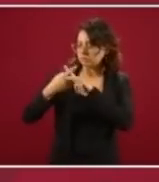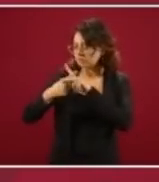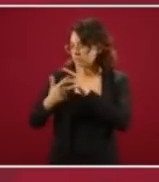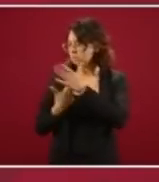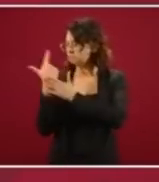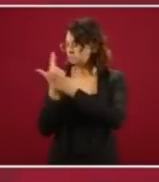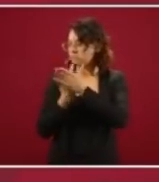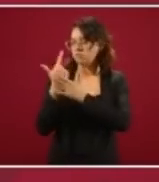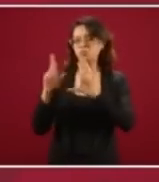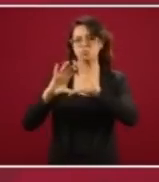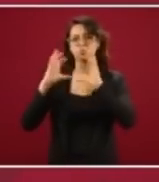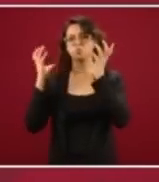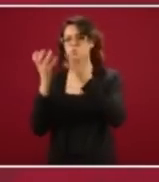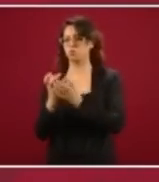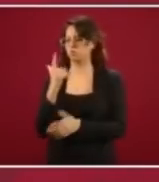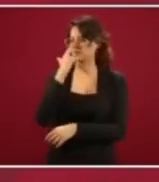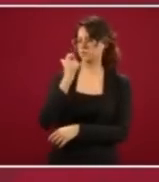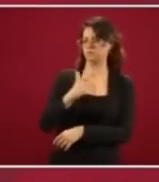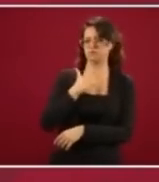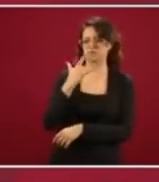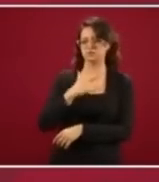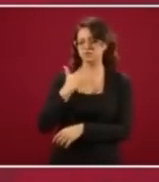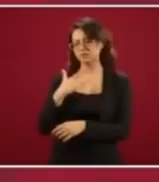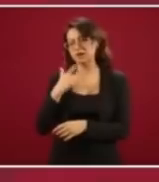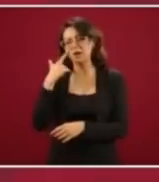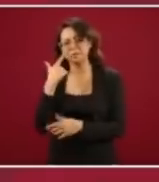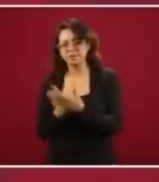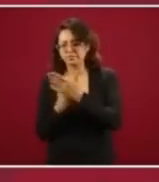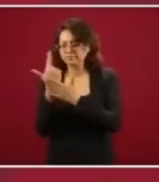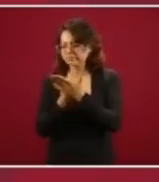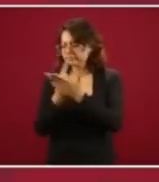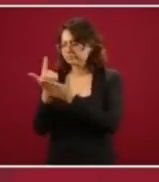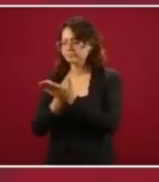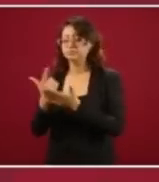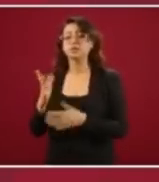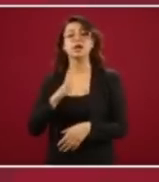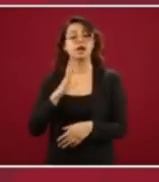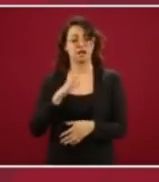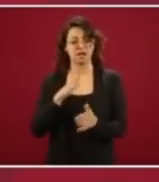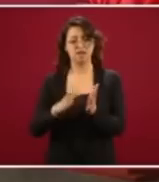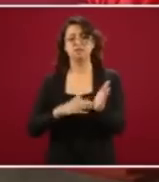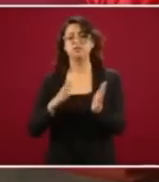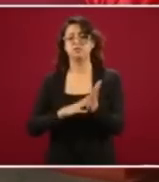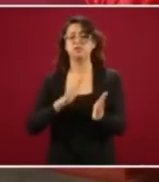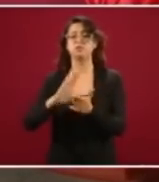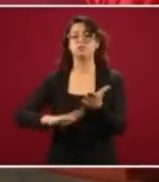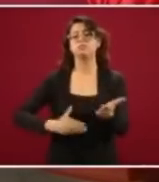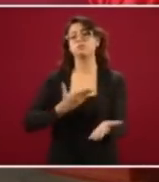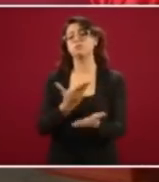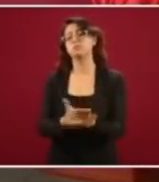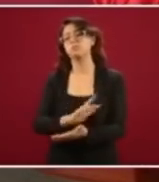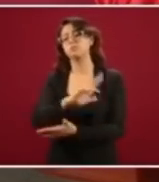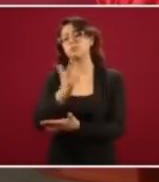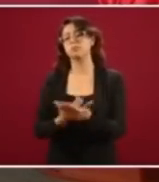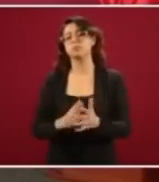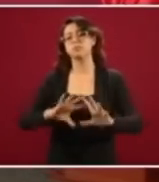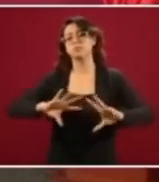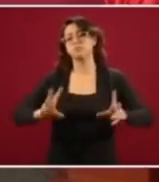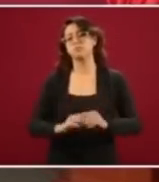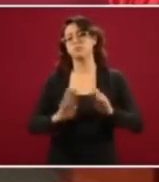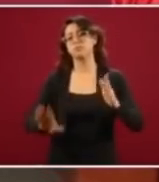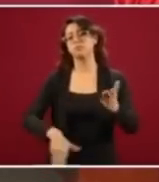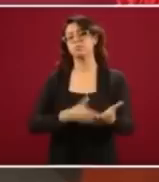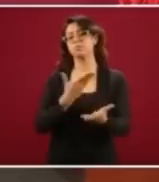porque se entregaron los documentos, las pruebas, los comprobantes de todo lo que